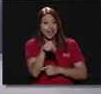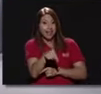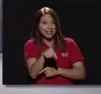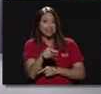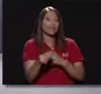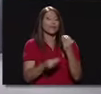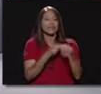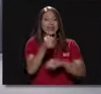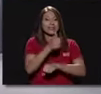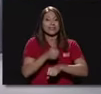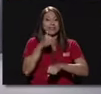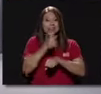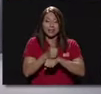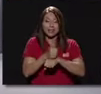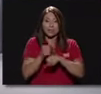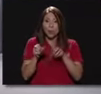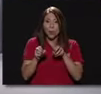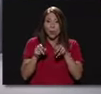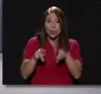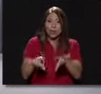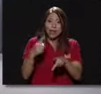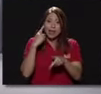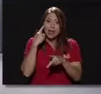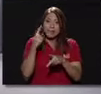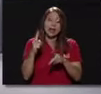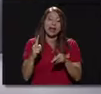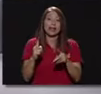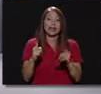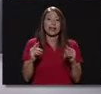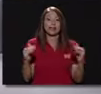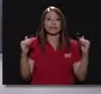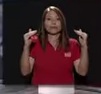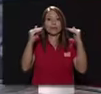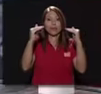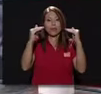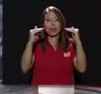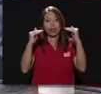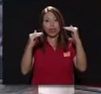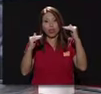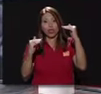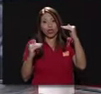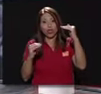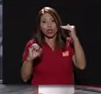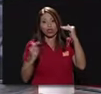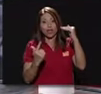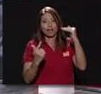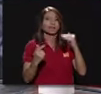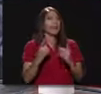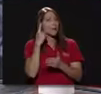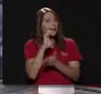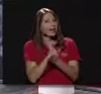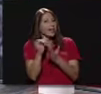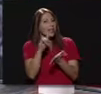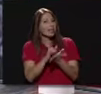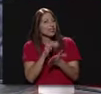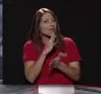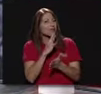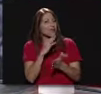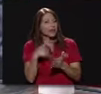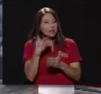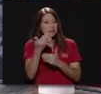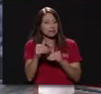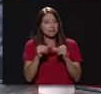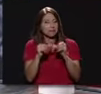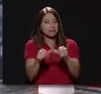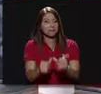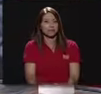que está sentando es el caldo de cultivo para una mayor brecha social. ¿Qué hacer para evitar precisamente eso? De eso vamos a hablar en el siguiente bloque.